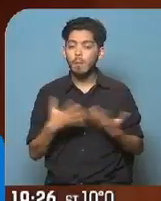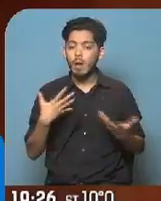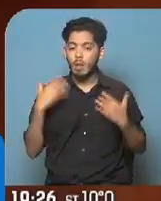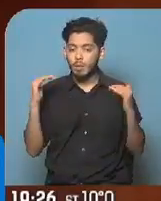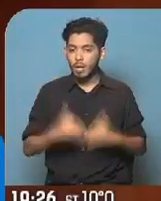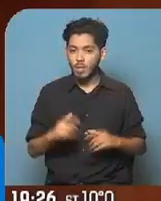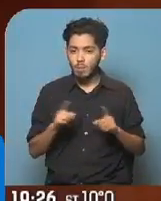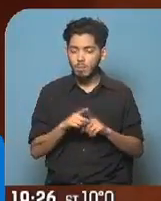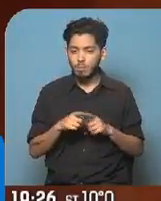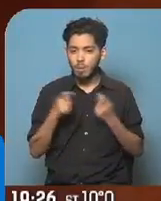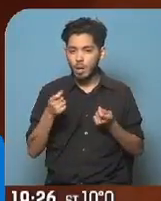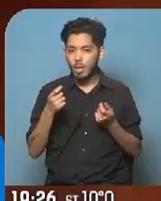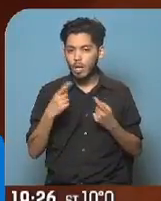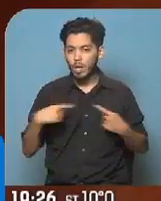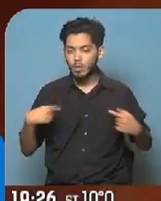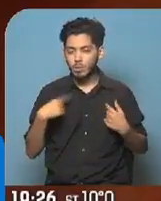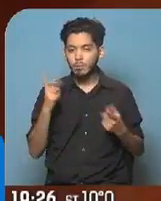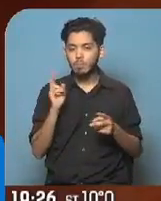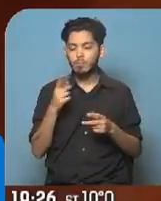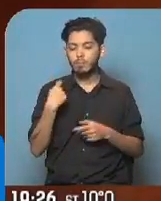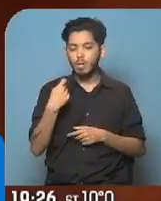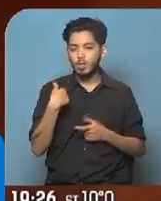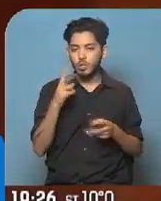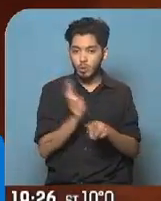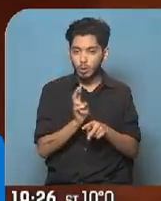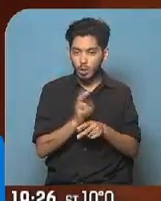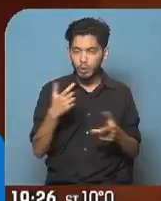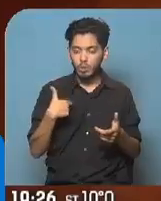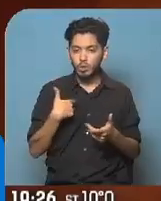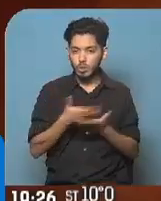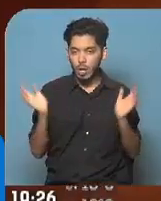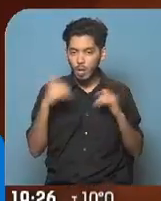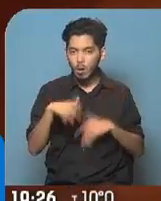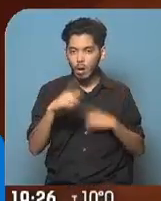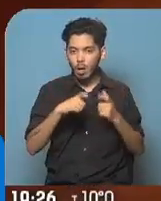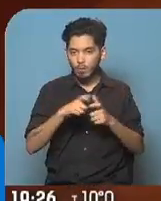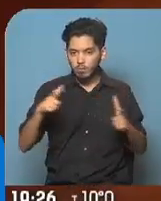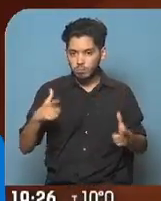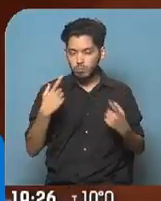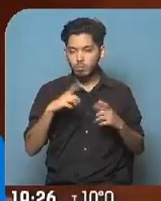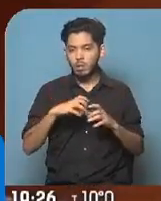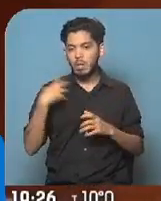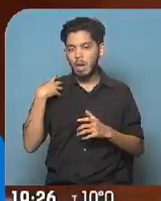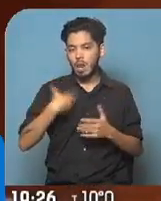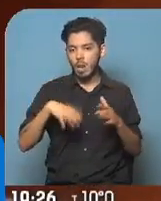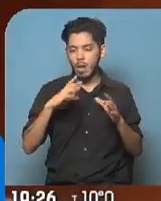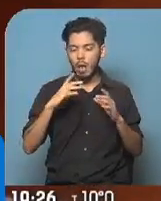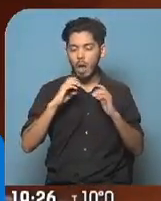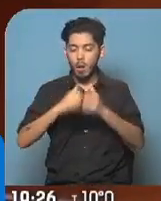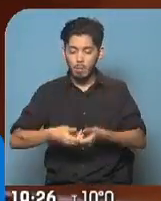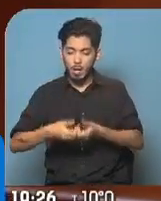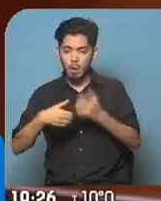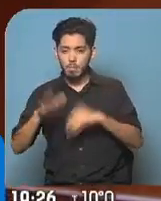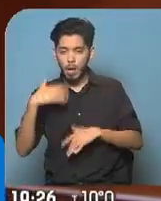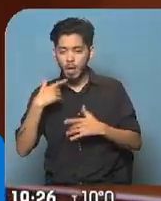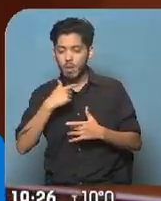del gasto de capital que las prestaciones a la seguridad social van a seguir creciendo en términos nominales van a acompañar la inflación con lo cual -dijo- eso es una